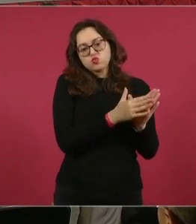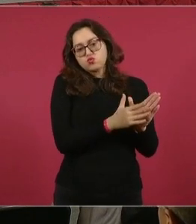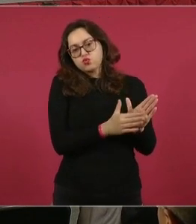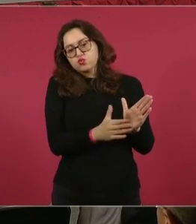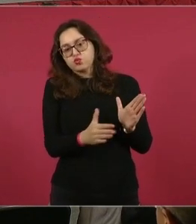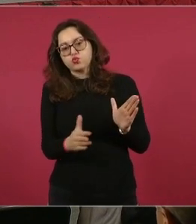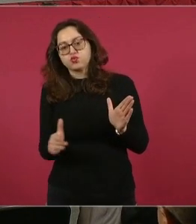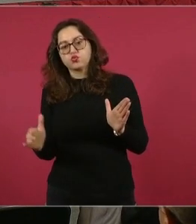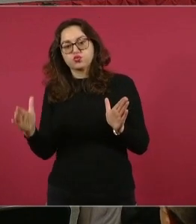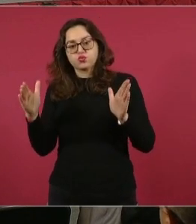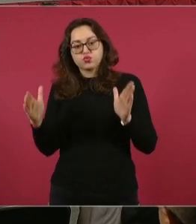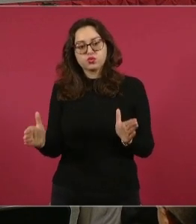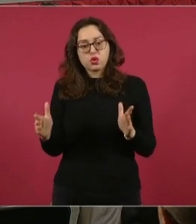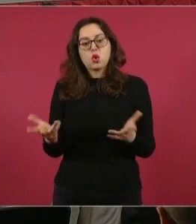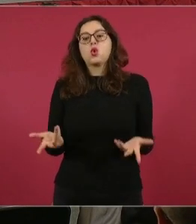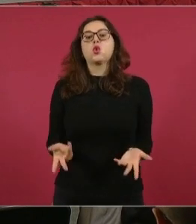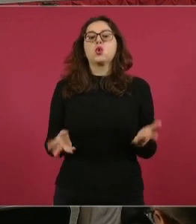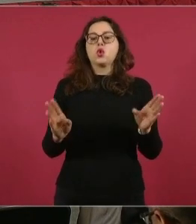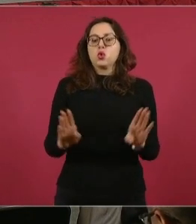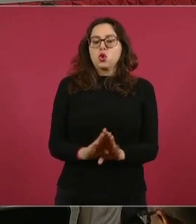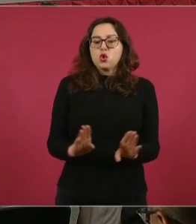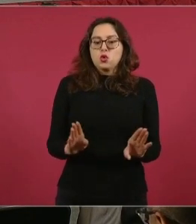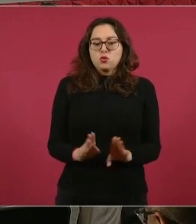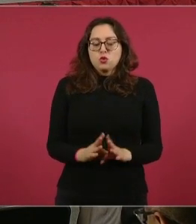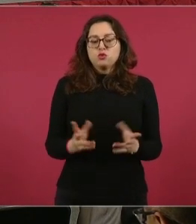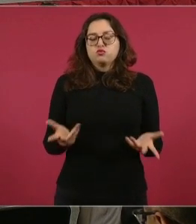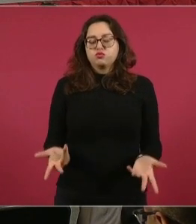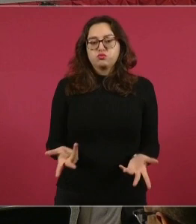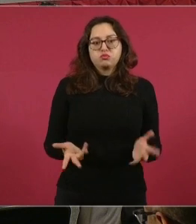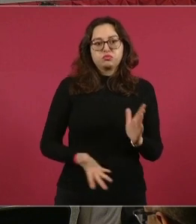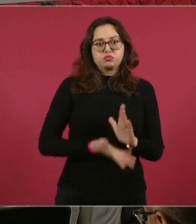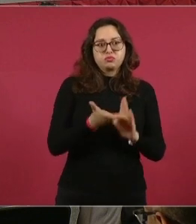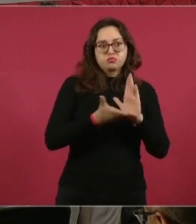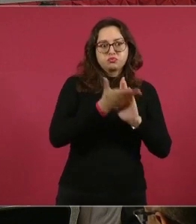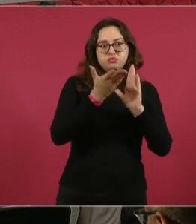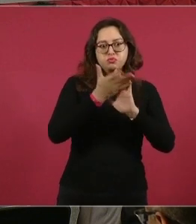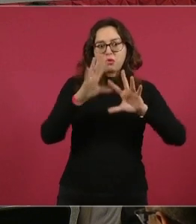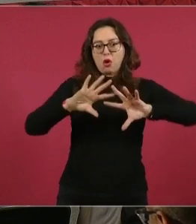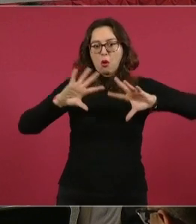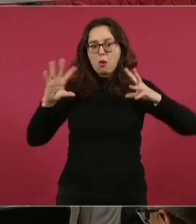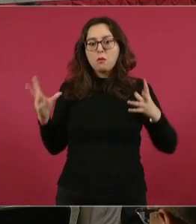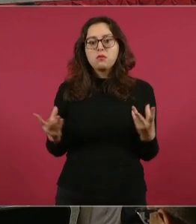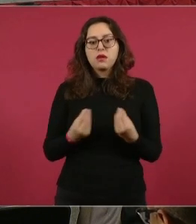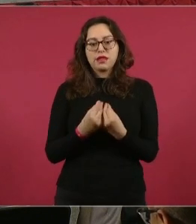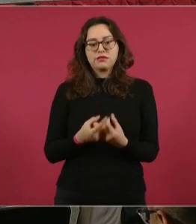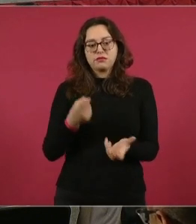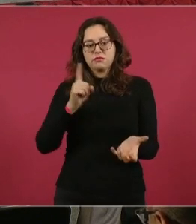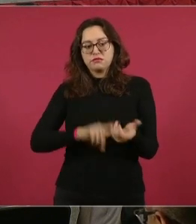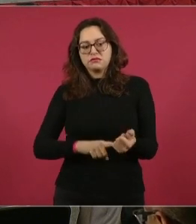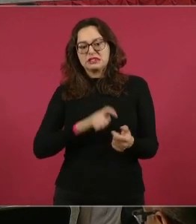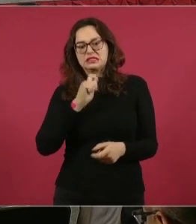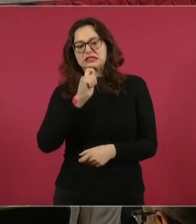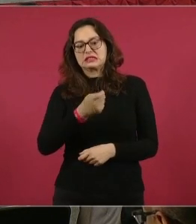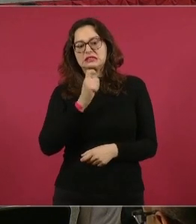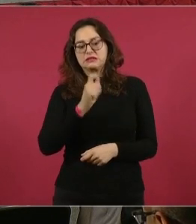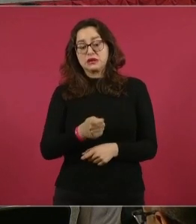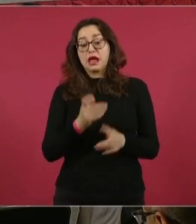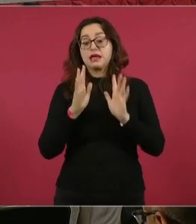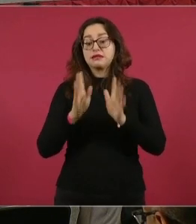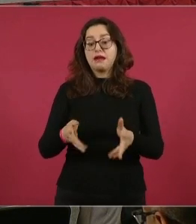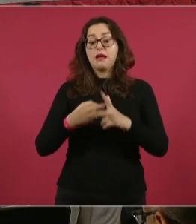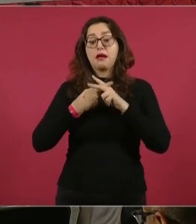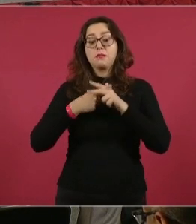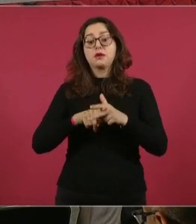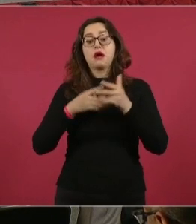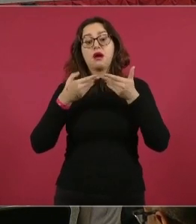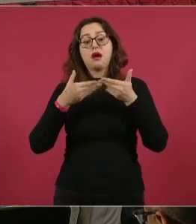la secuencia de concepción, planeación, presupuestación, construcción e incluso ya la puesta en operación y certificación de